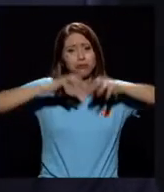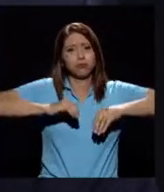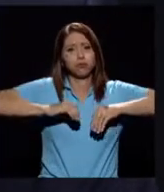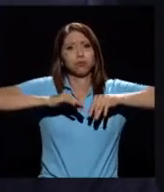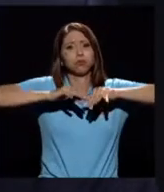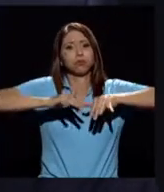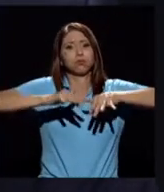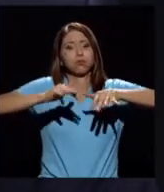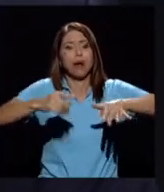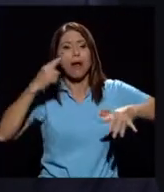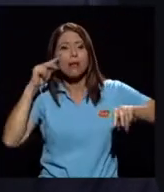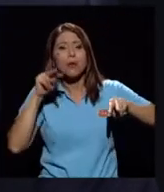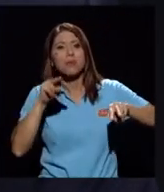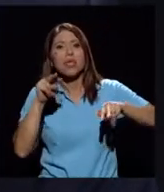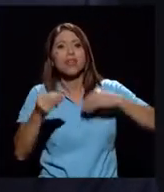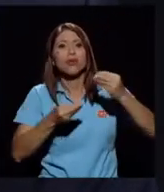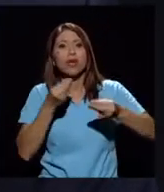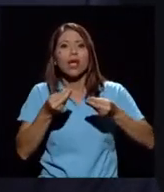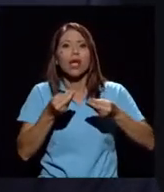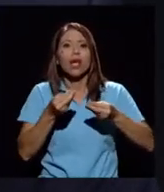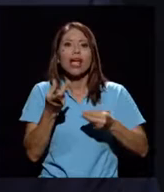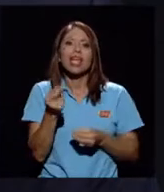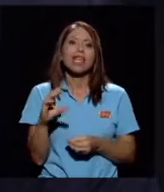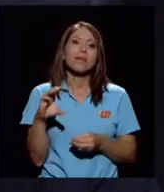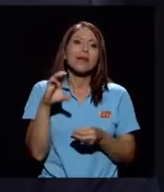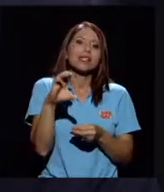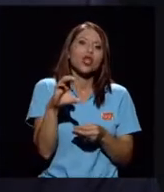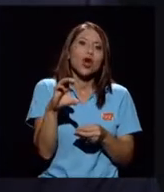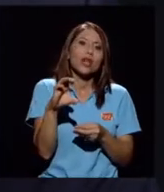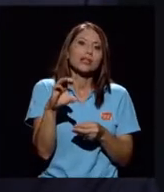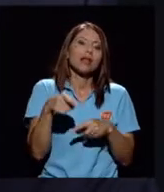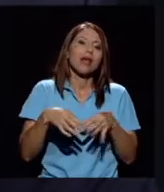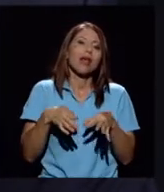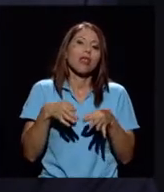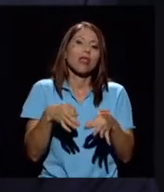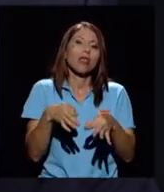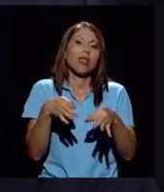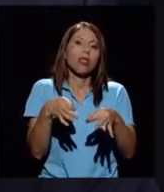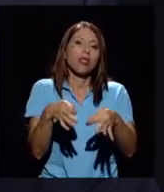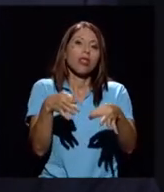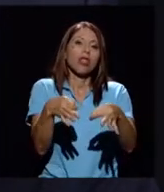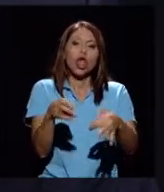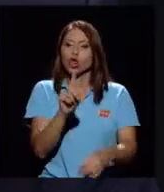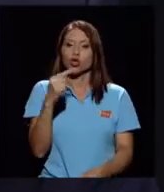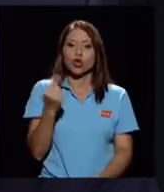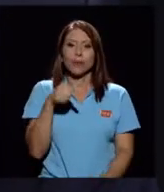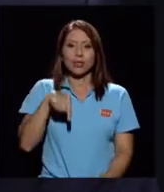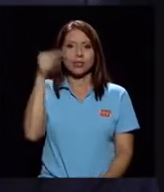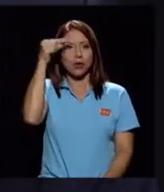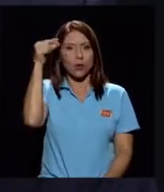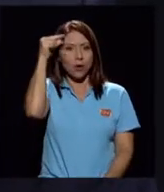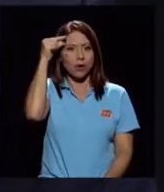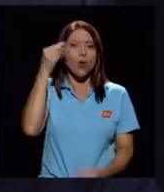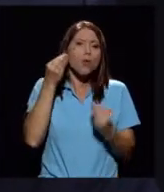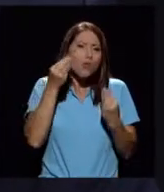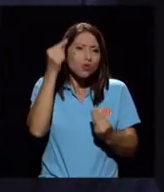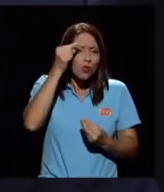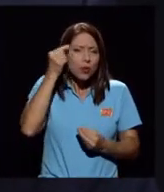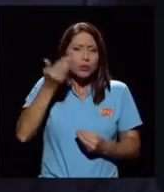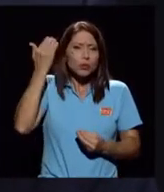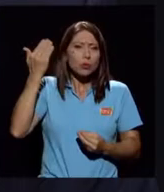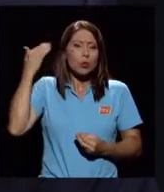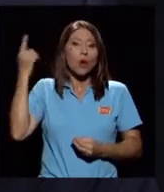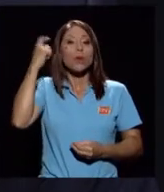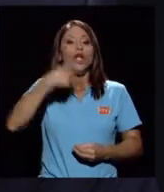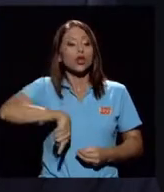una posposición de inversiones no de esta administración de muchas administraciones porque estamos gastando en otras cosas entonces